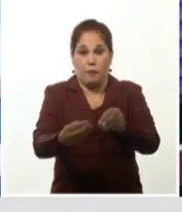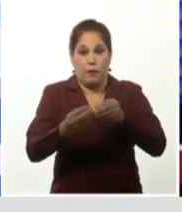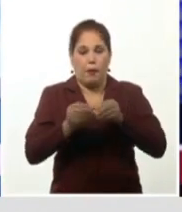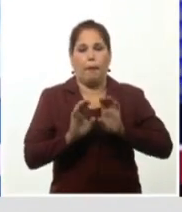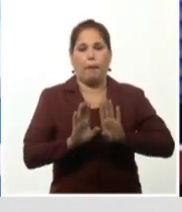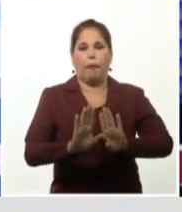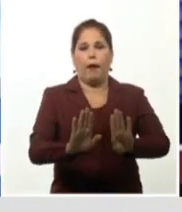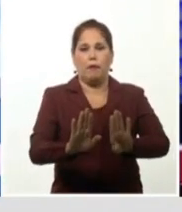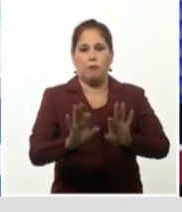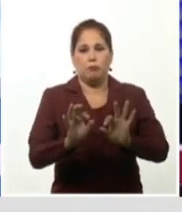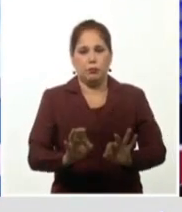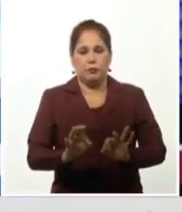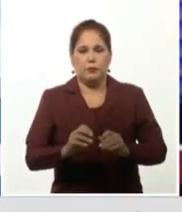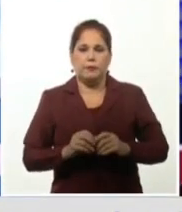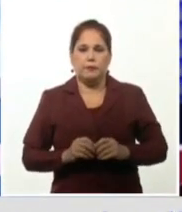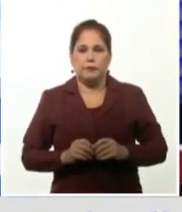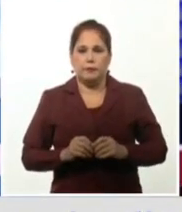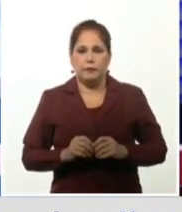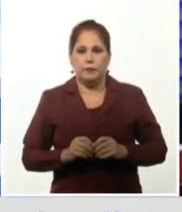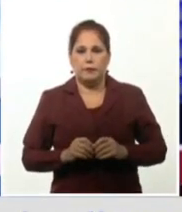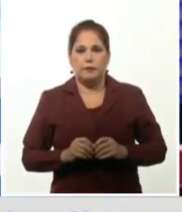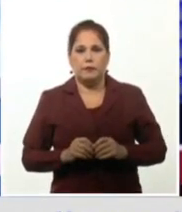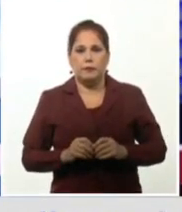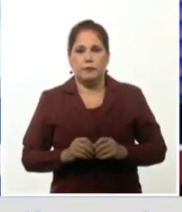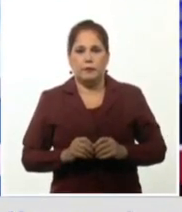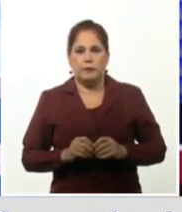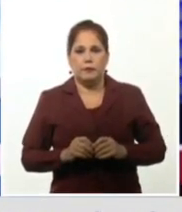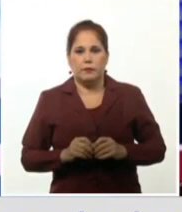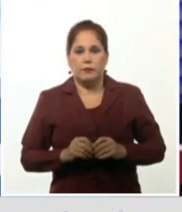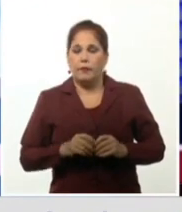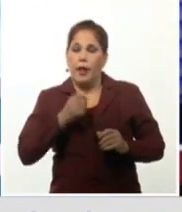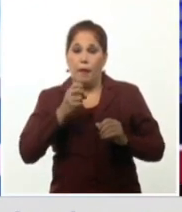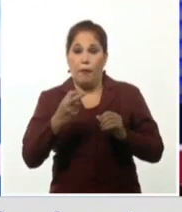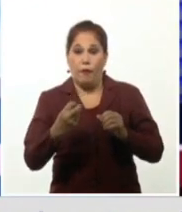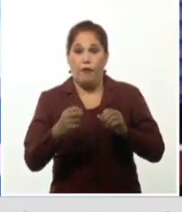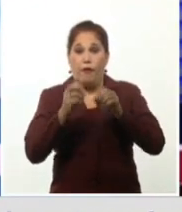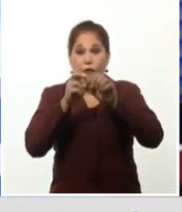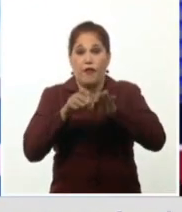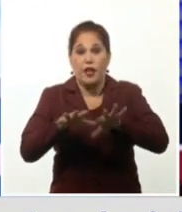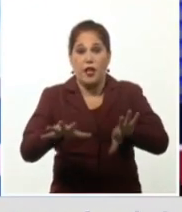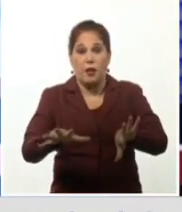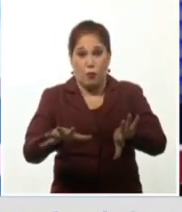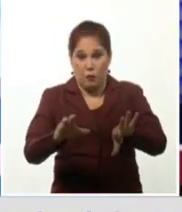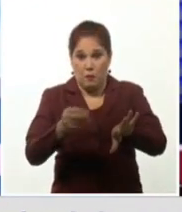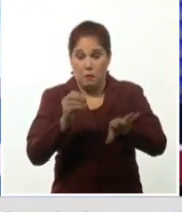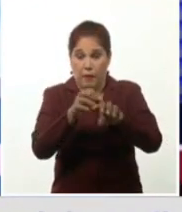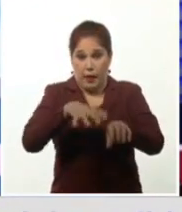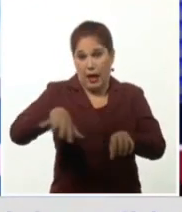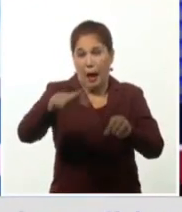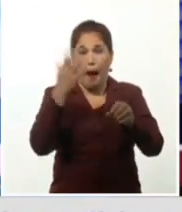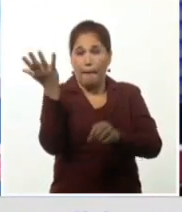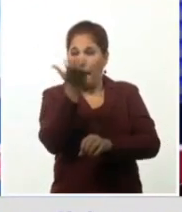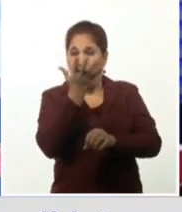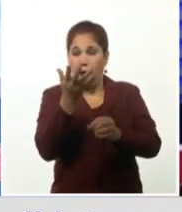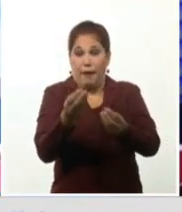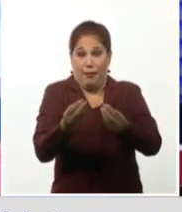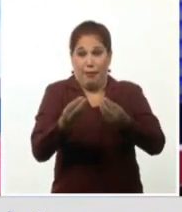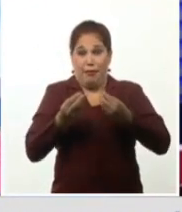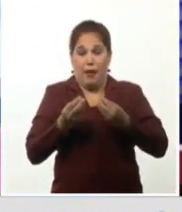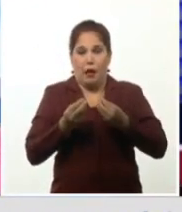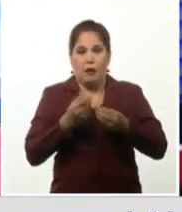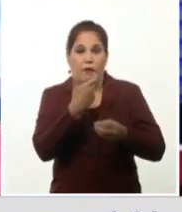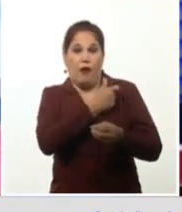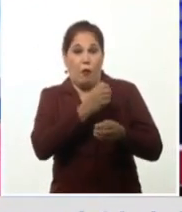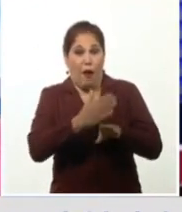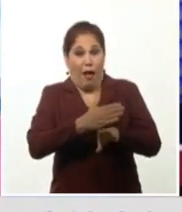laboratorio de la unión al receptor viral, lo cual es un elemento importante, y también tenemos evidencias de neutralización viral que